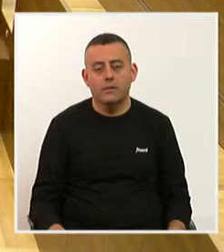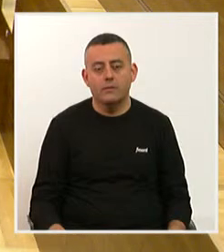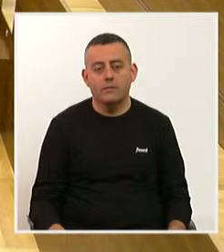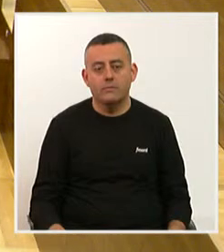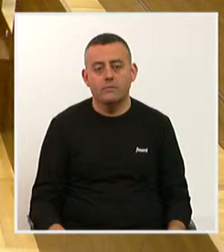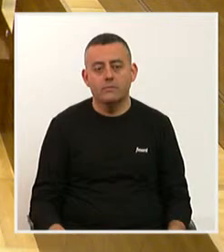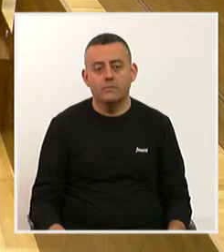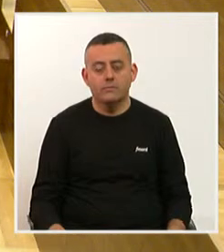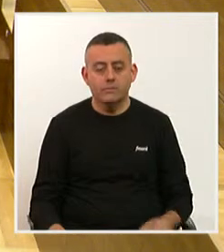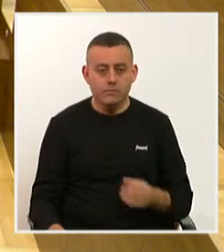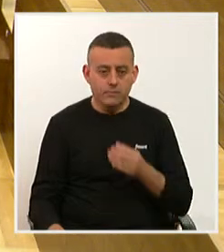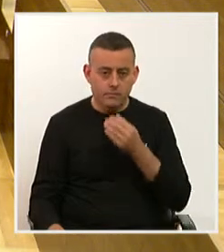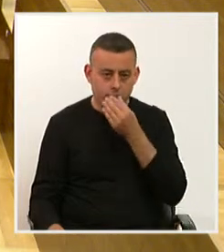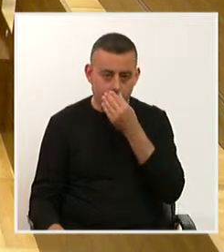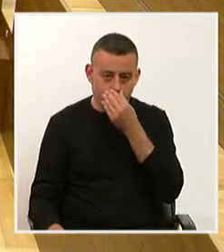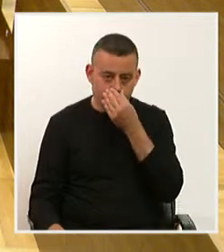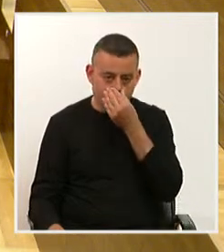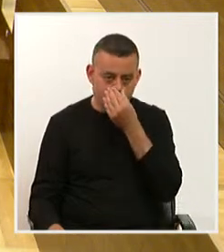llopis